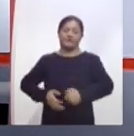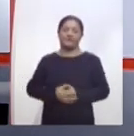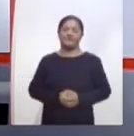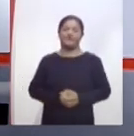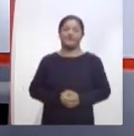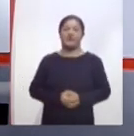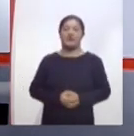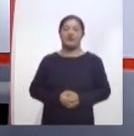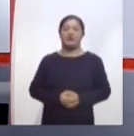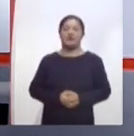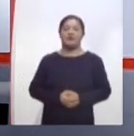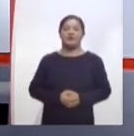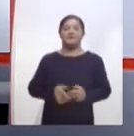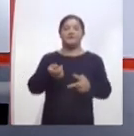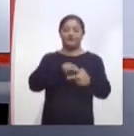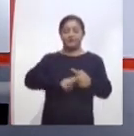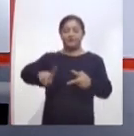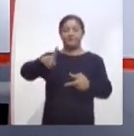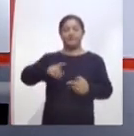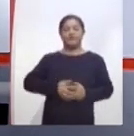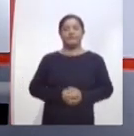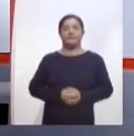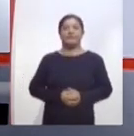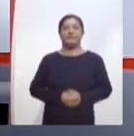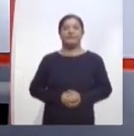¡Vámonos! ¡Vámonos a la información! ¿Qué le parece?